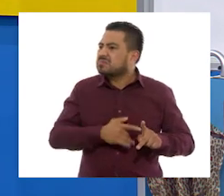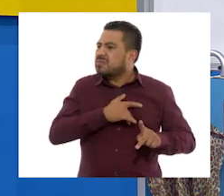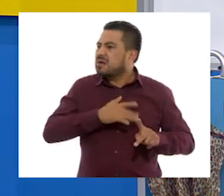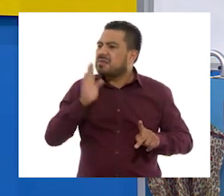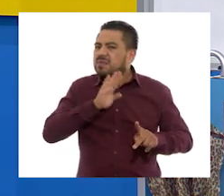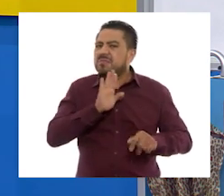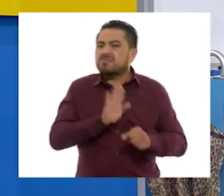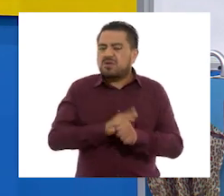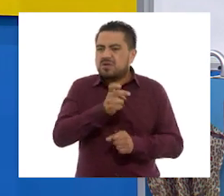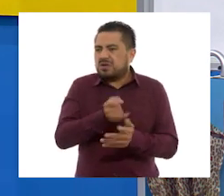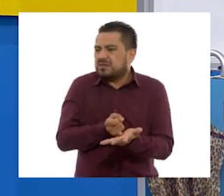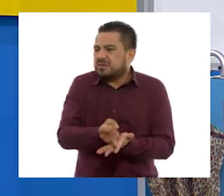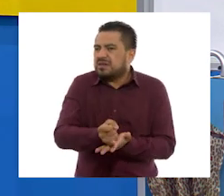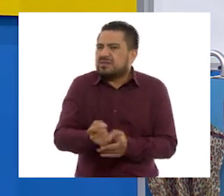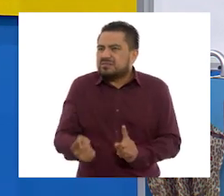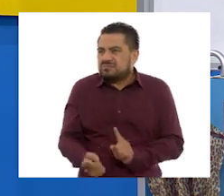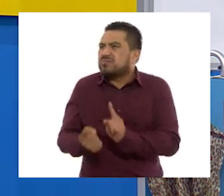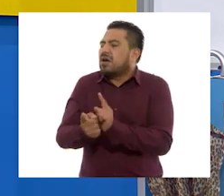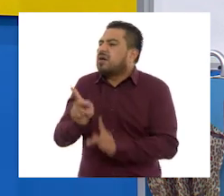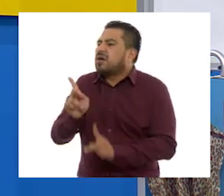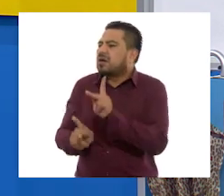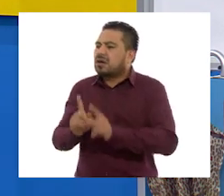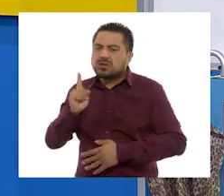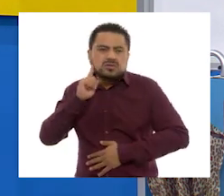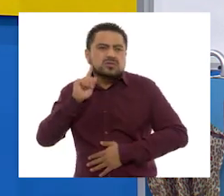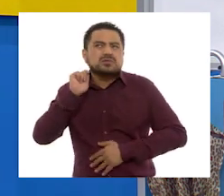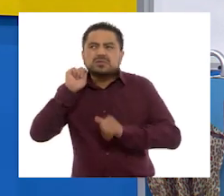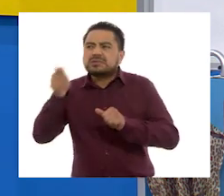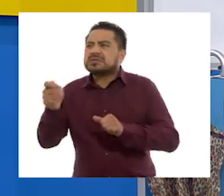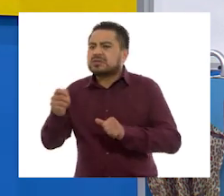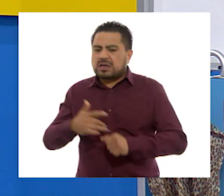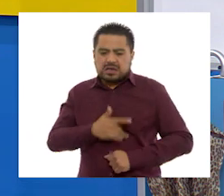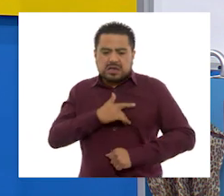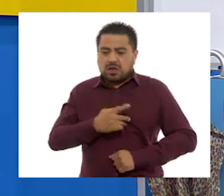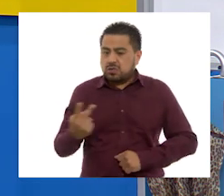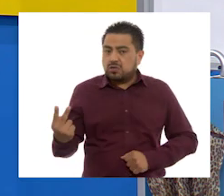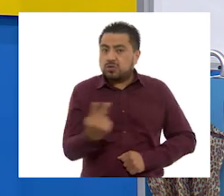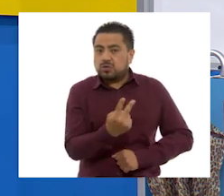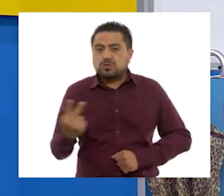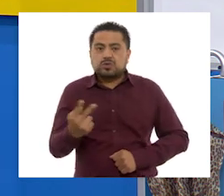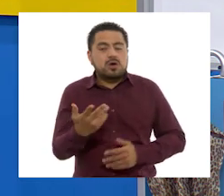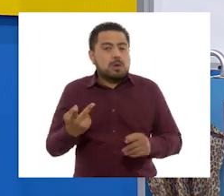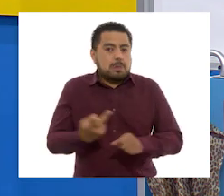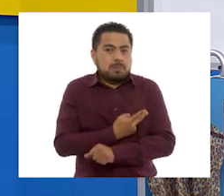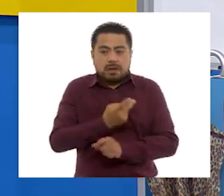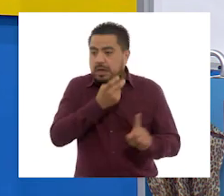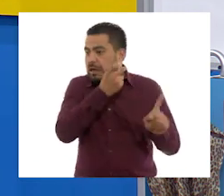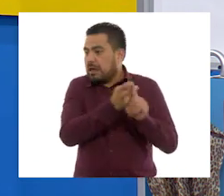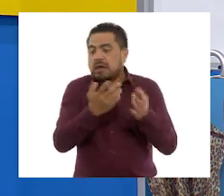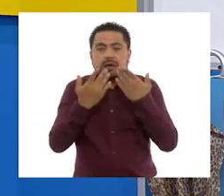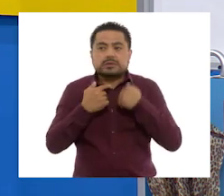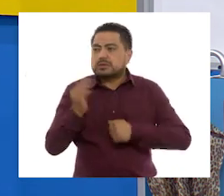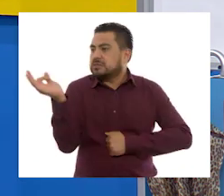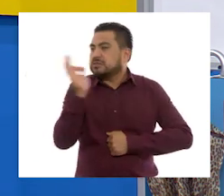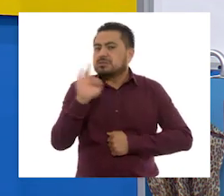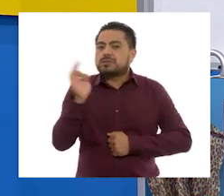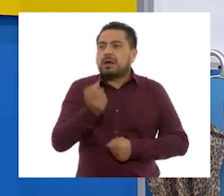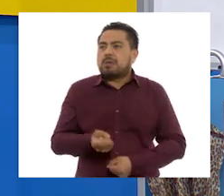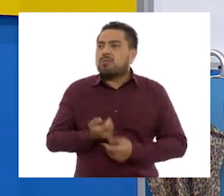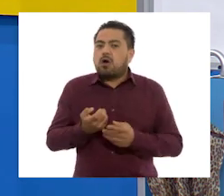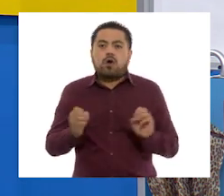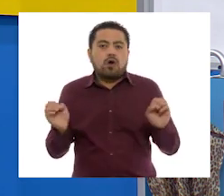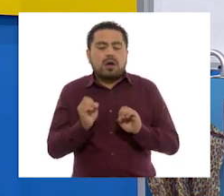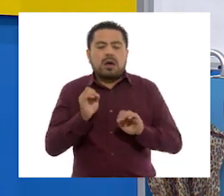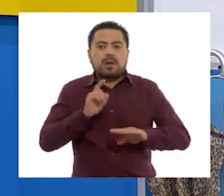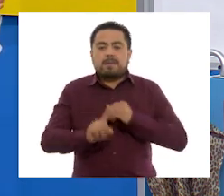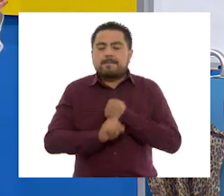decida buscarla para conversar y escuchar cómo se sienten las dos. Y si no hubiera pasado eso, tal vez no lo habrían dicho y el problema